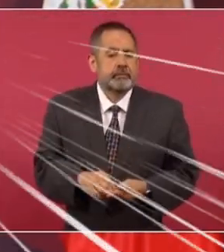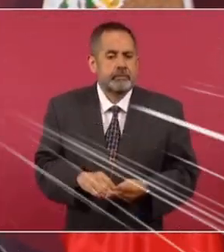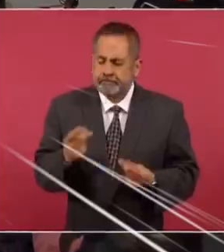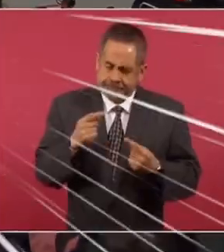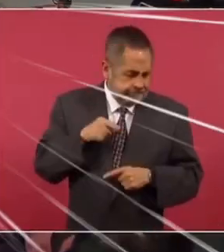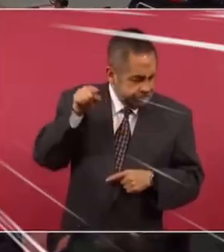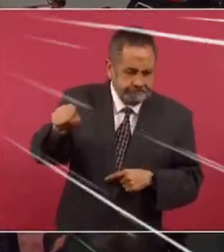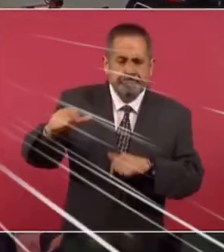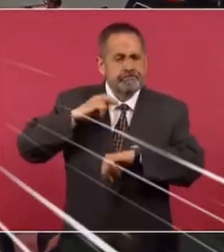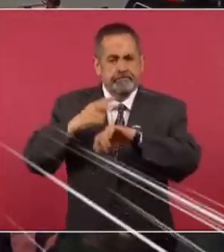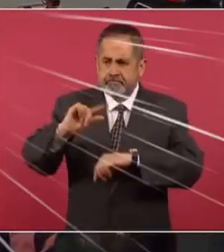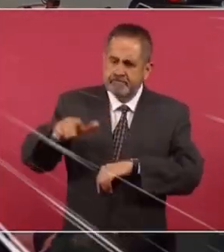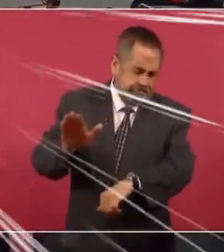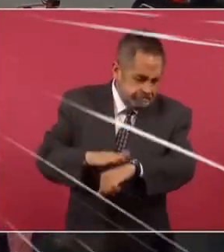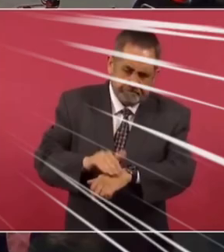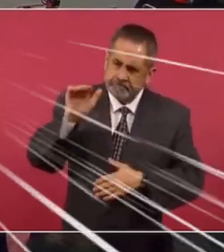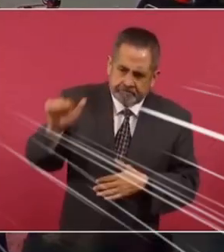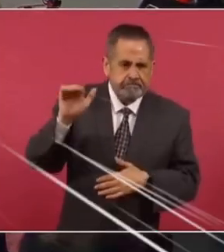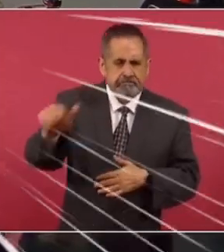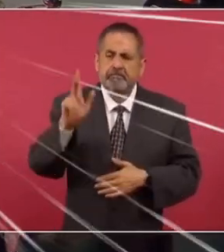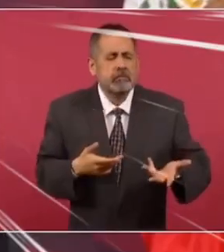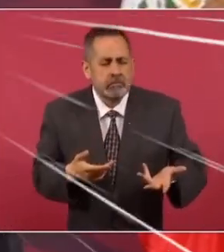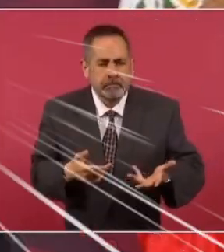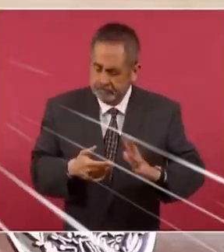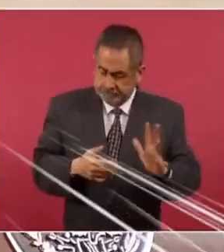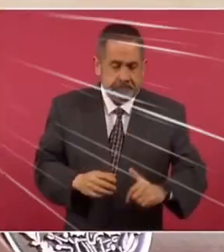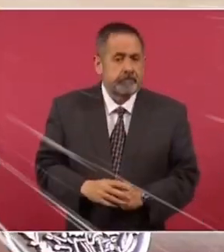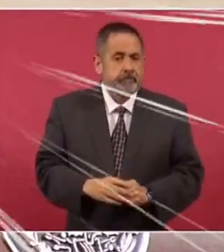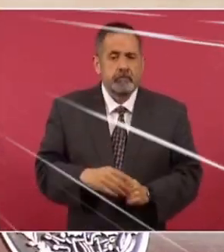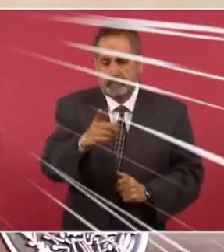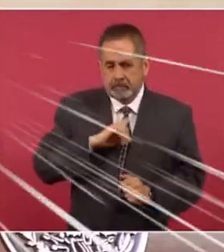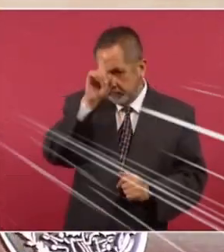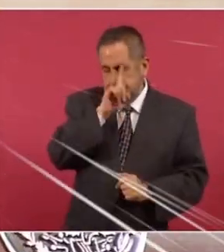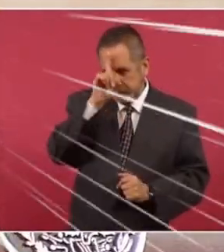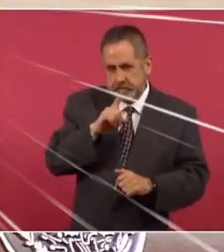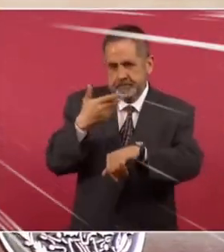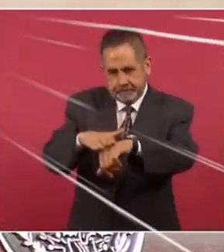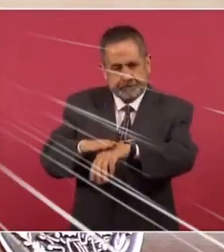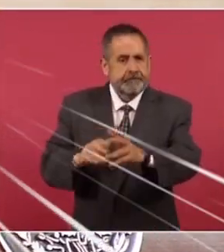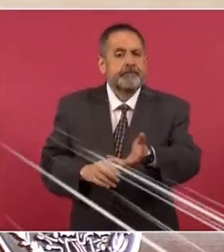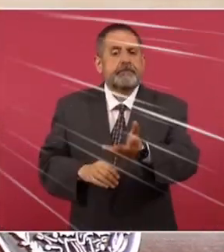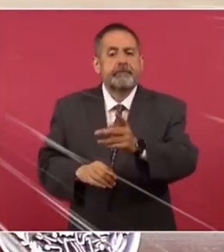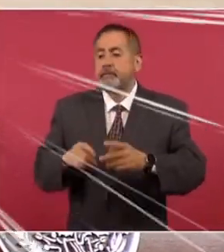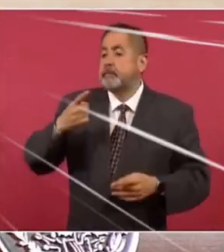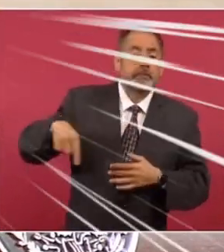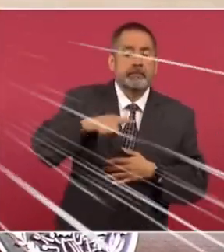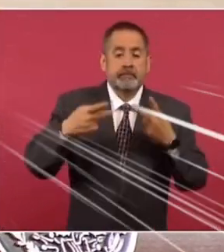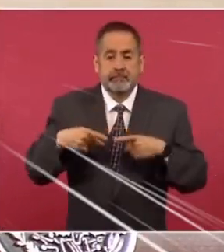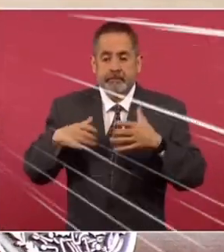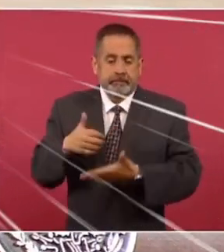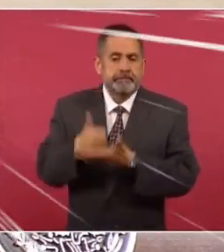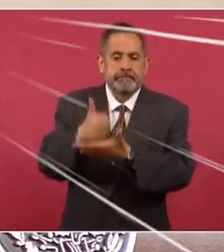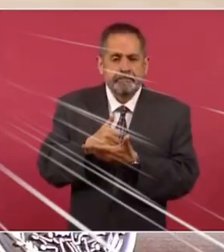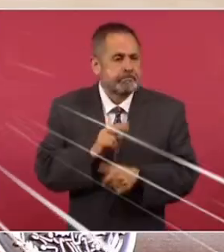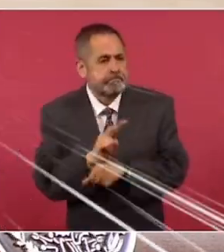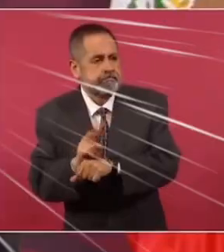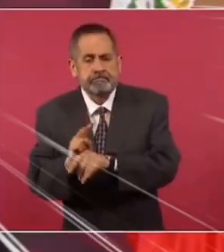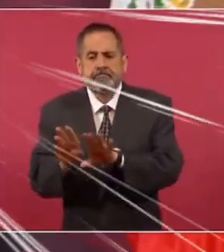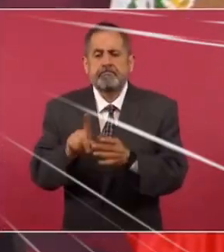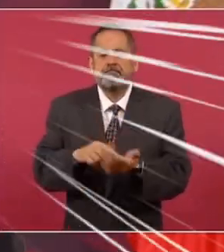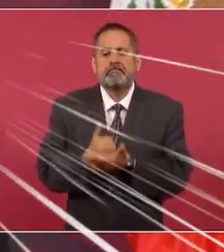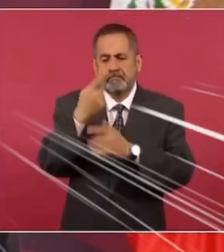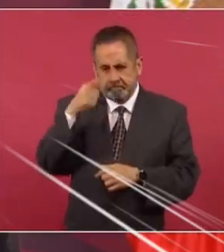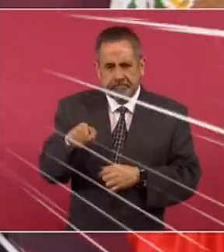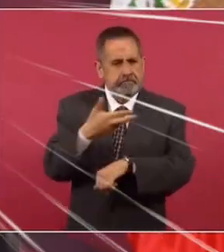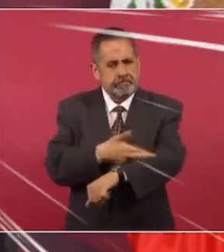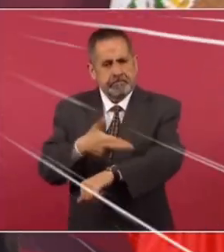Hay que acudir a las autoridades y presentar denuncias, pruebas, pero la recomendación es que los ciudadanos ayuden para